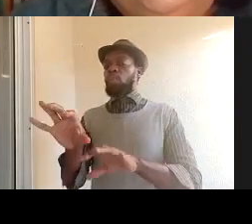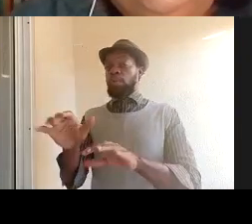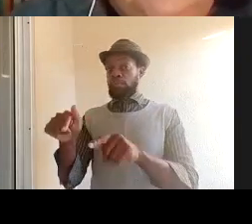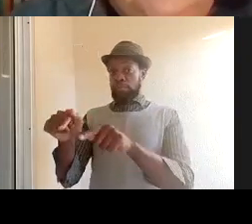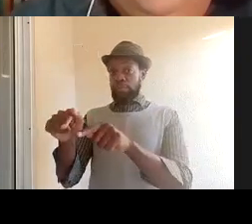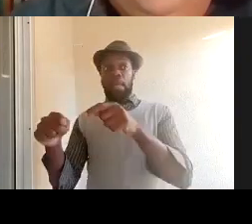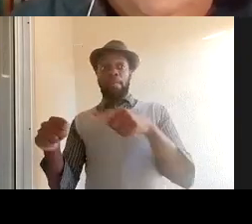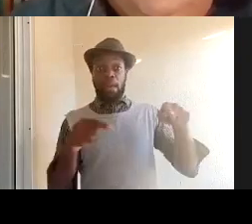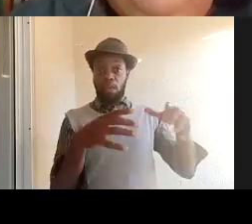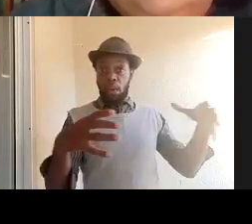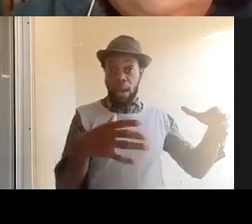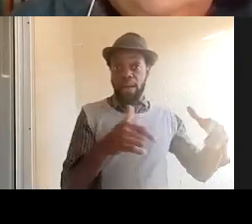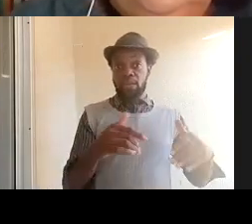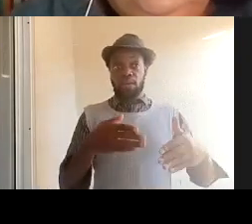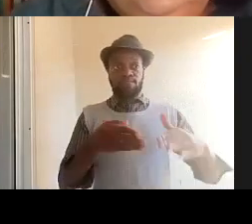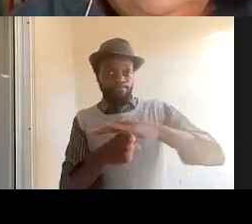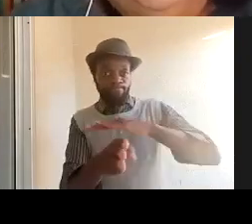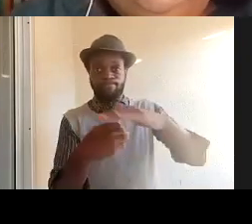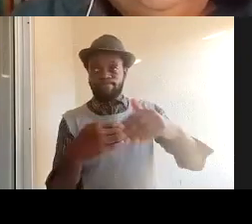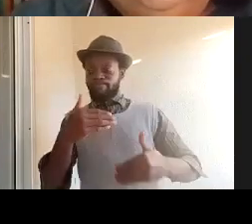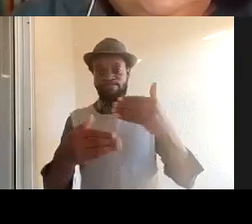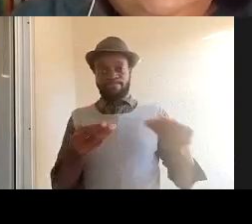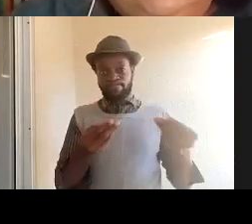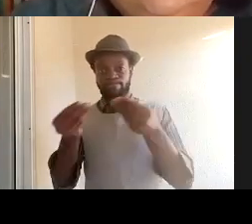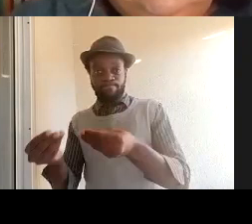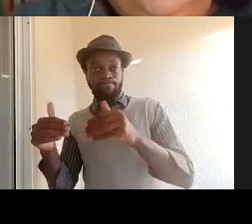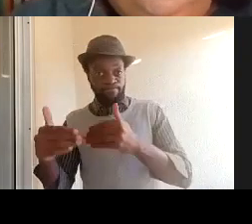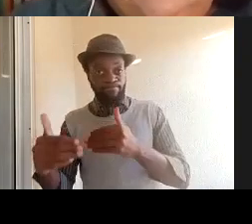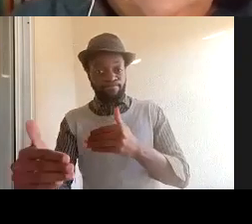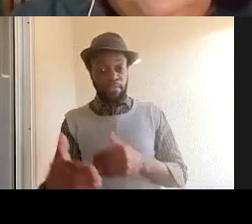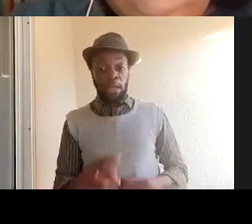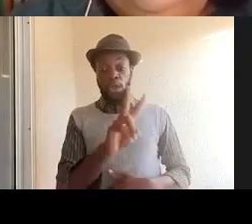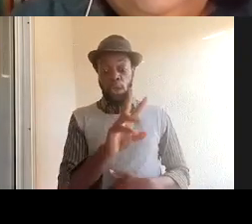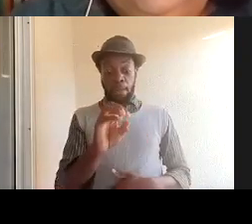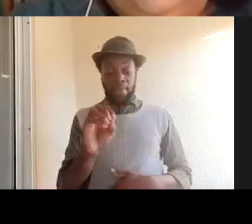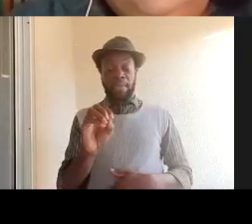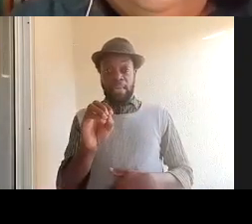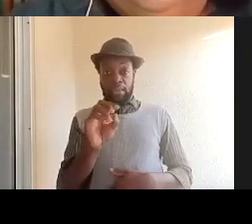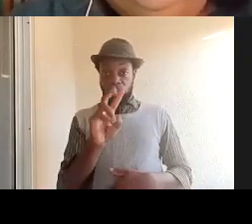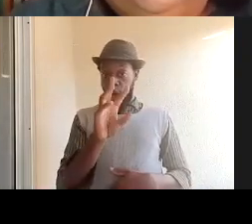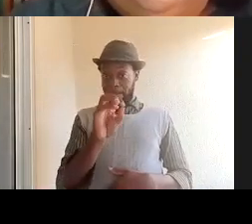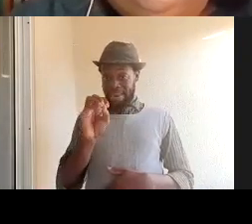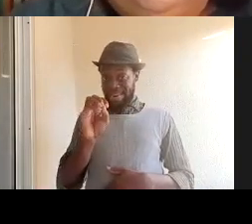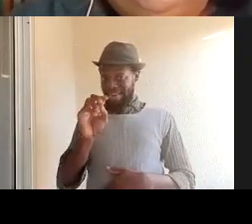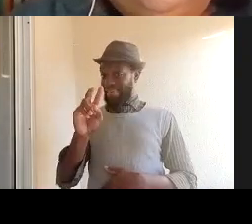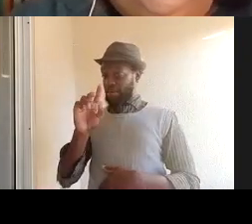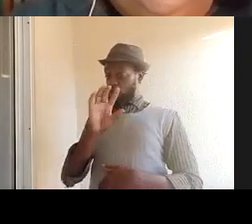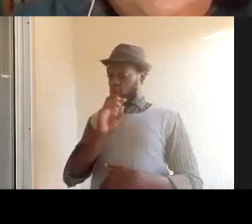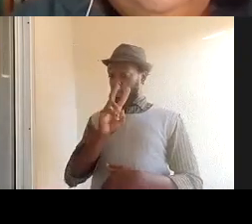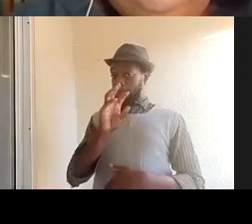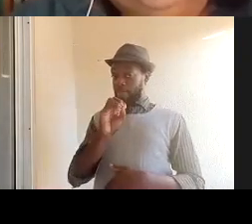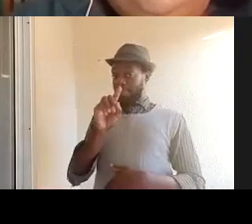Discapacidad por FENAPAPEDICH. En el 2017 hasta la actualidad, delegada de la Comisión de Educación del